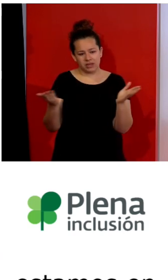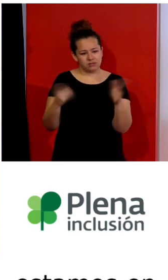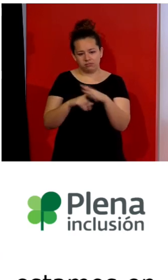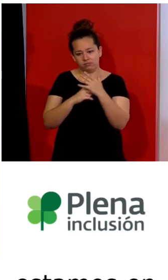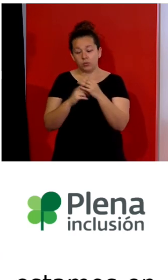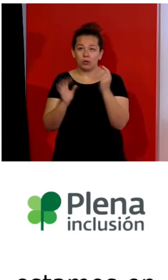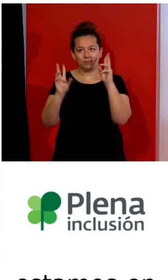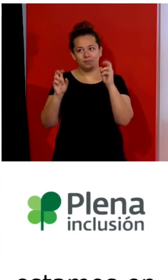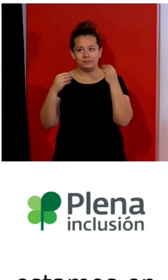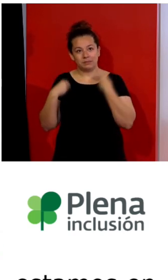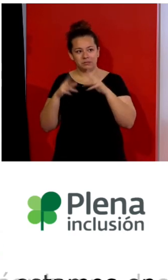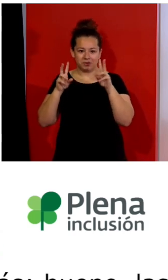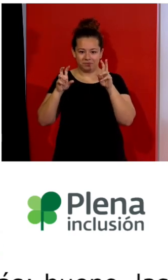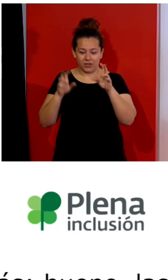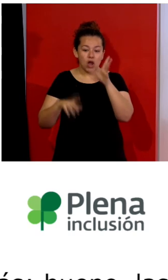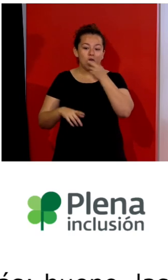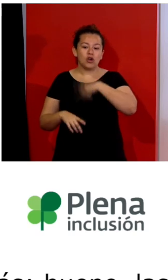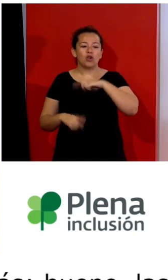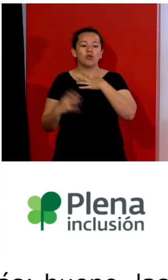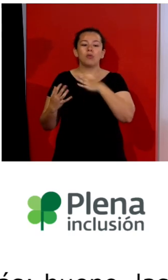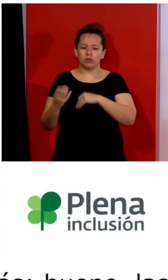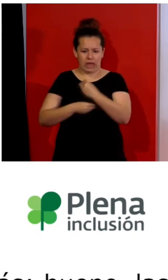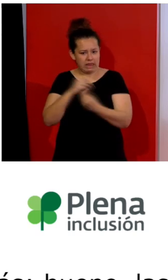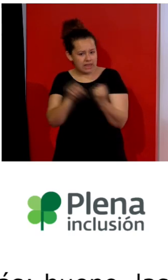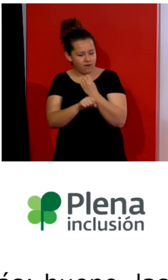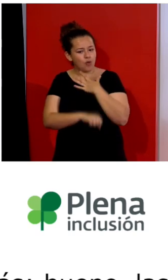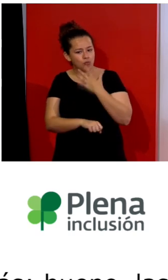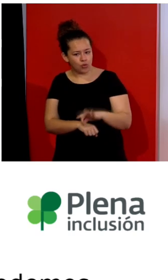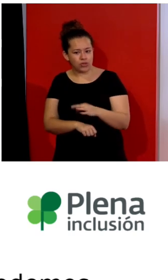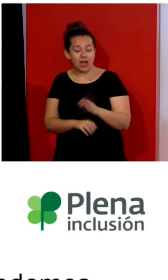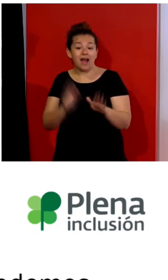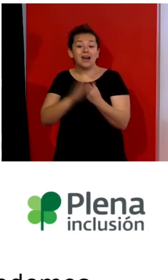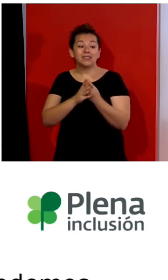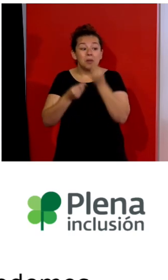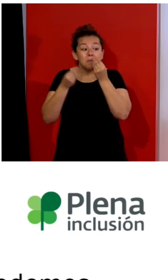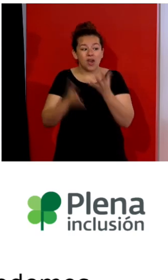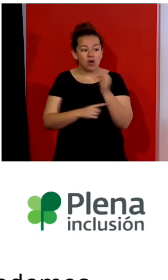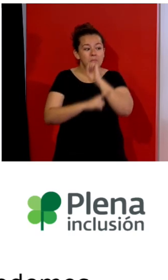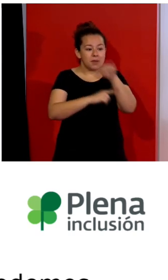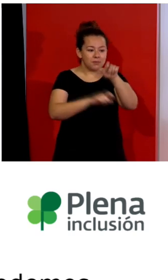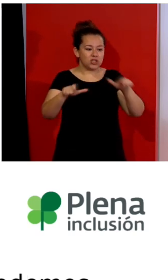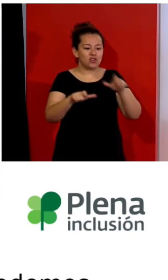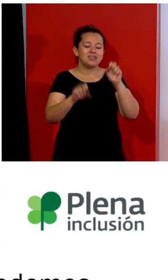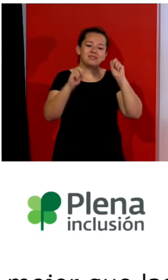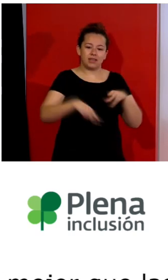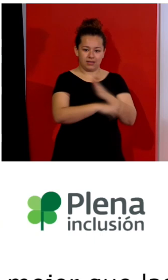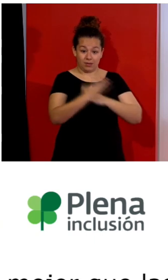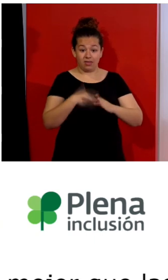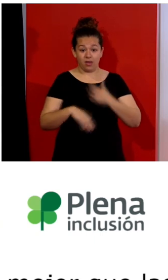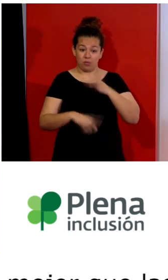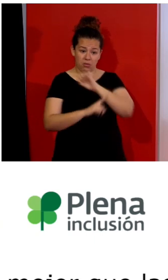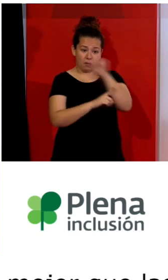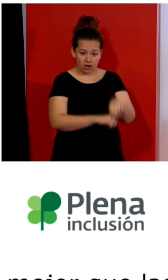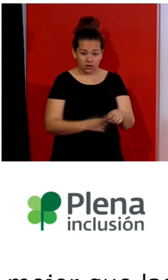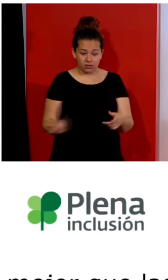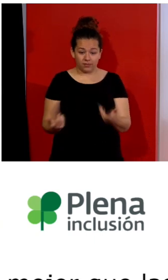comillas, y nosotros podemos desarrollar el trabajo, incluso mucho mejor que otras personas sin discapacidad. Quiero